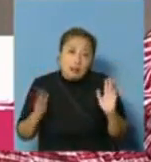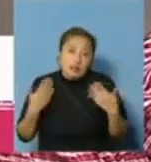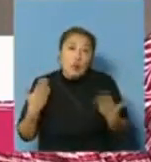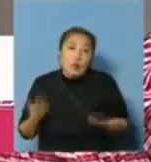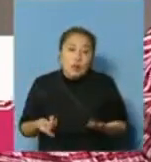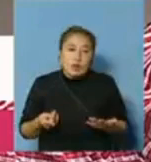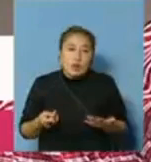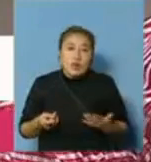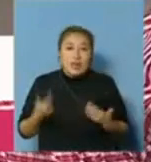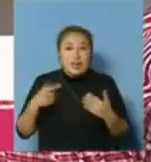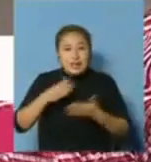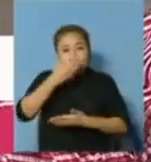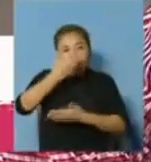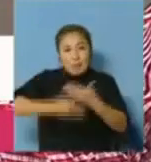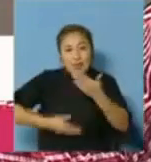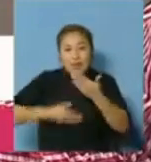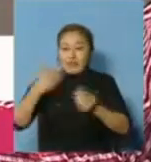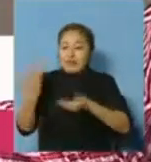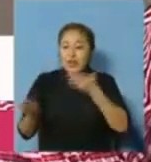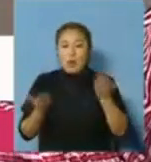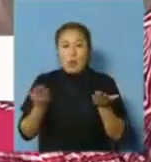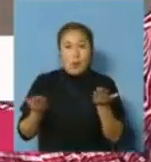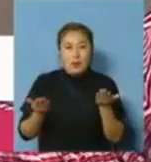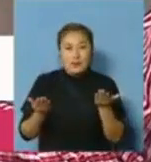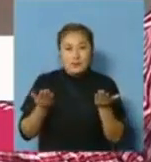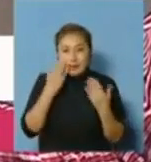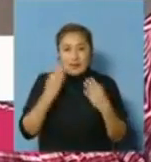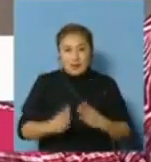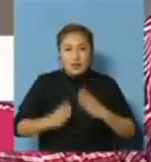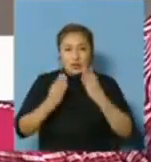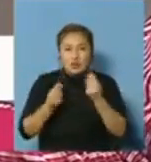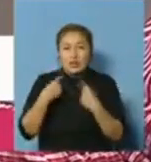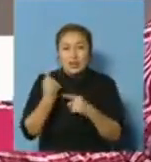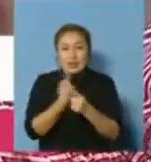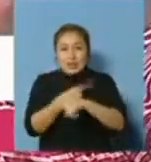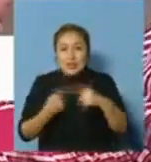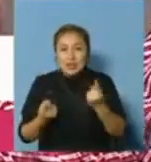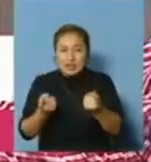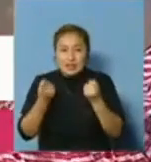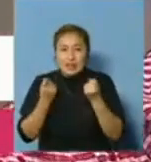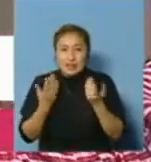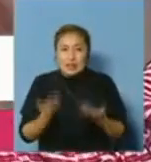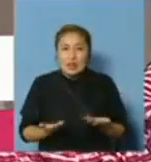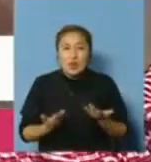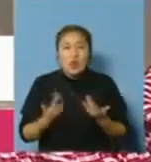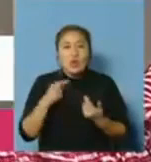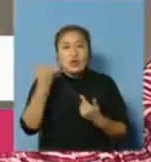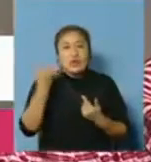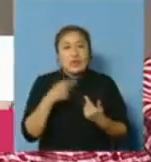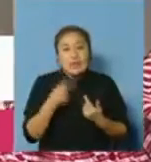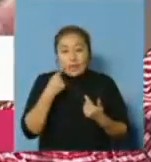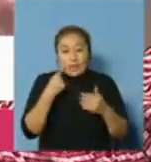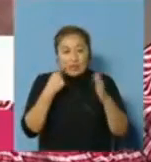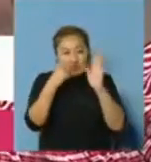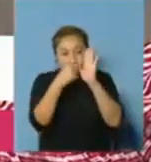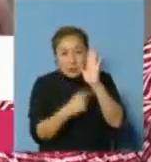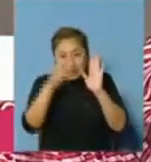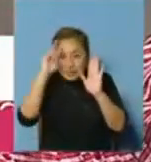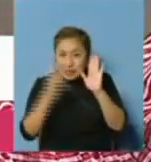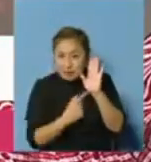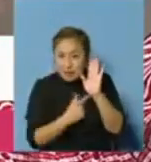porque ese formulario al evaluar se le va a permitir si las condiciones cumples que están establecidas